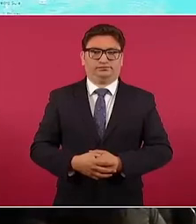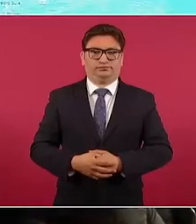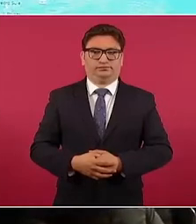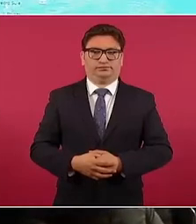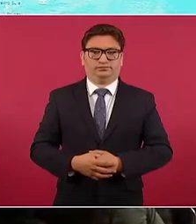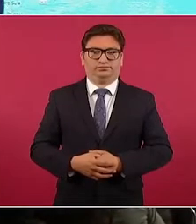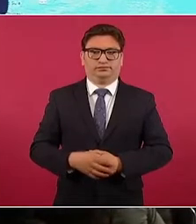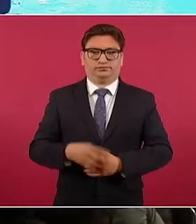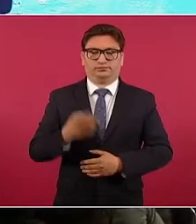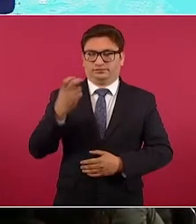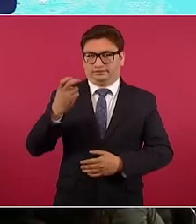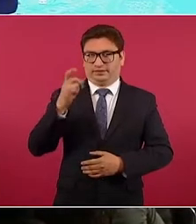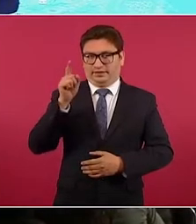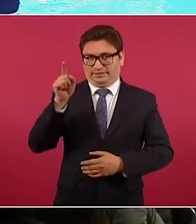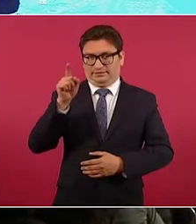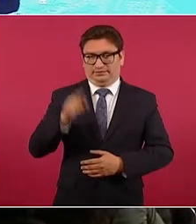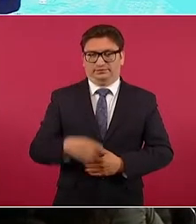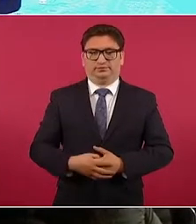aquí,